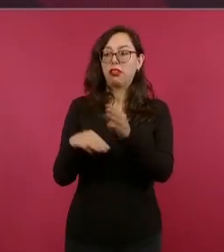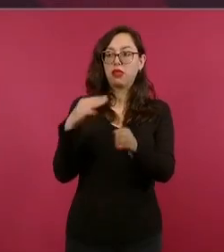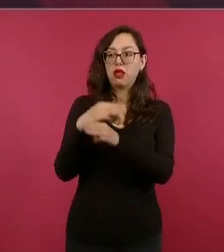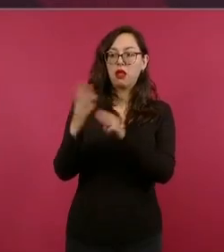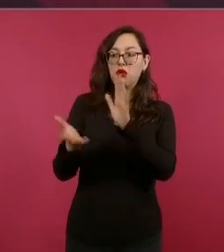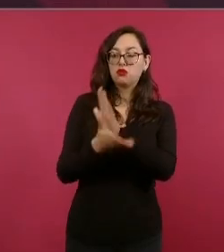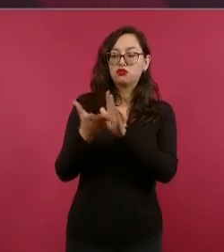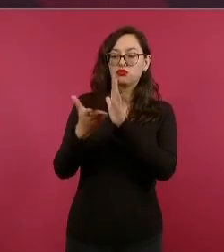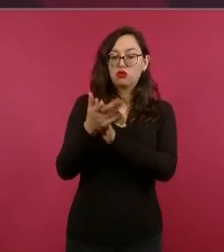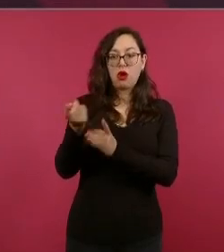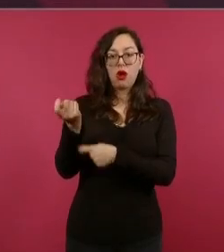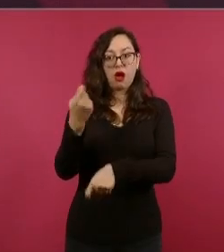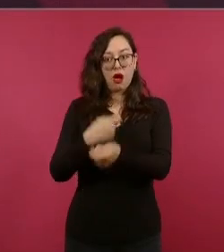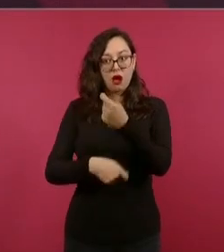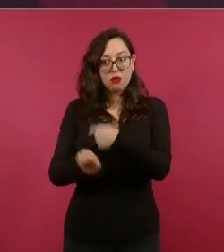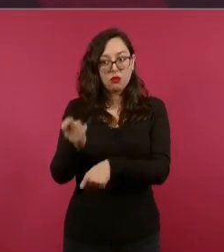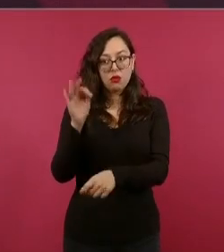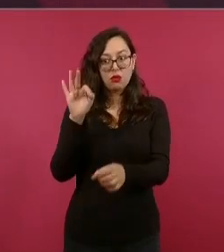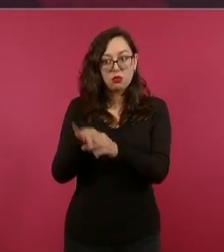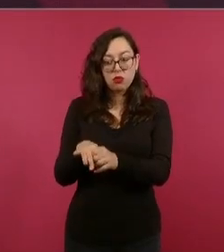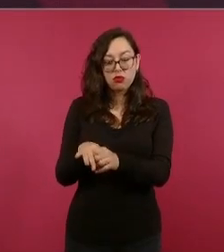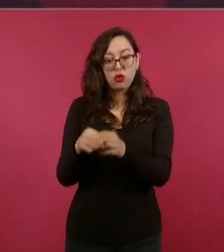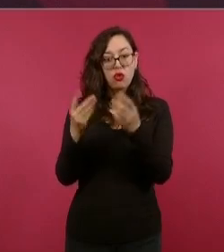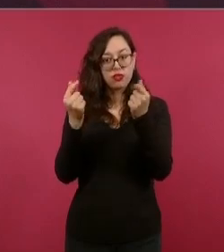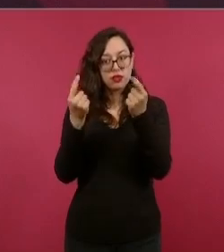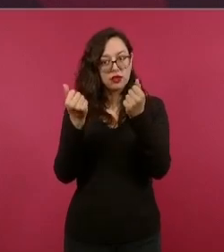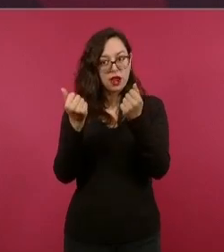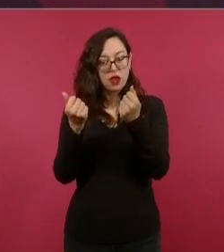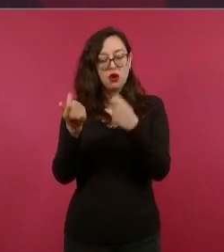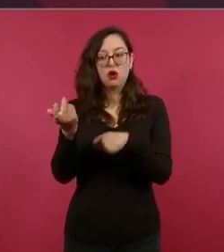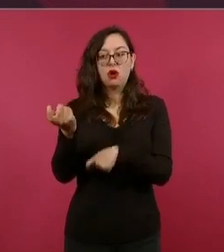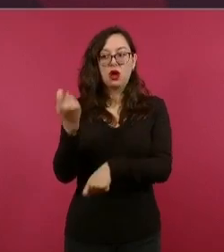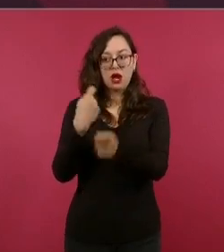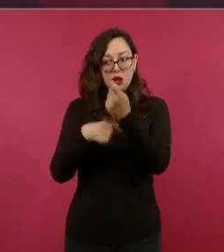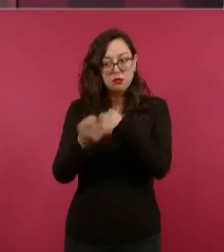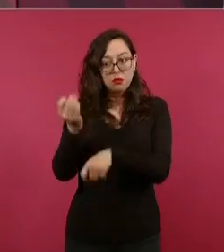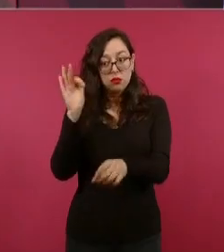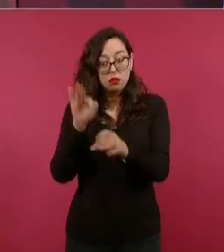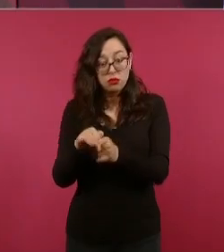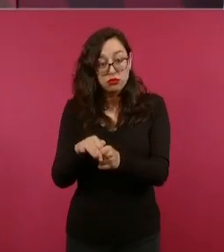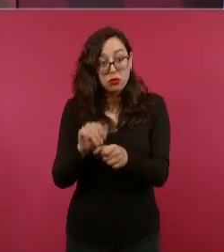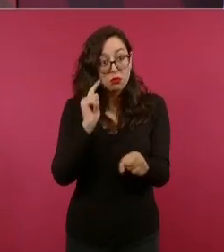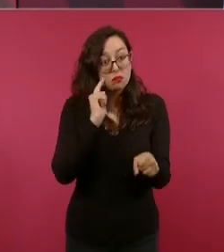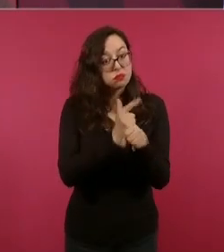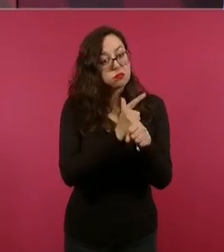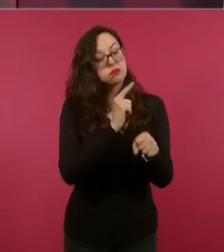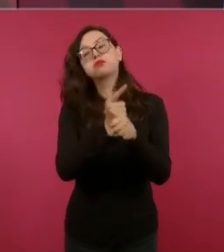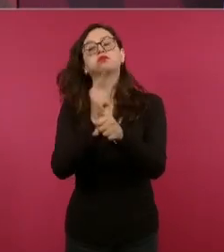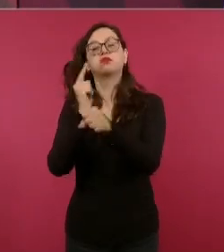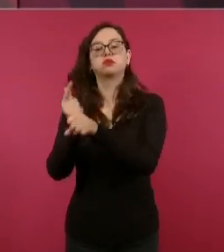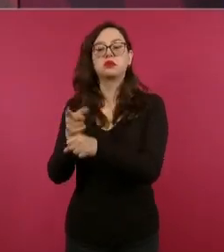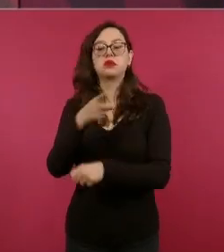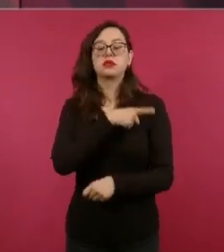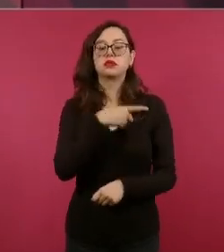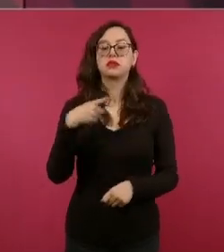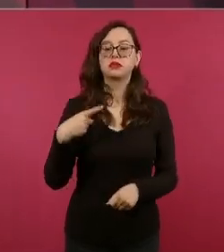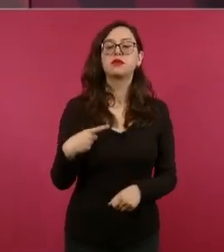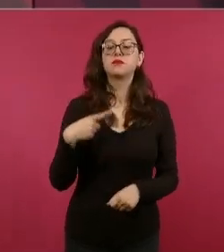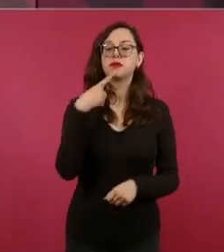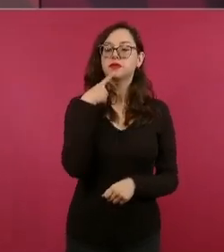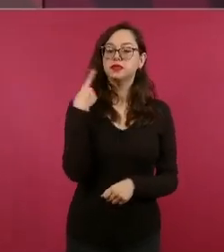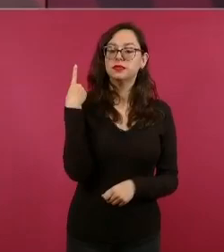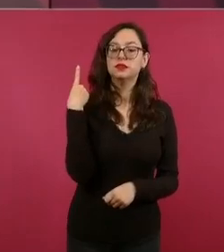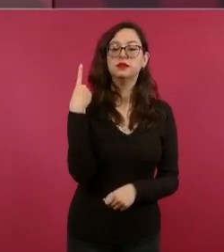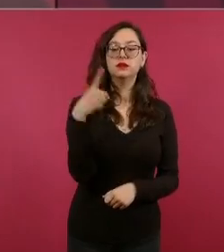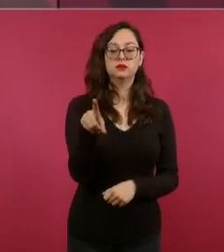construcción, el dinero en efectivo, todo lo que padecimos, y que las elecciones sean